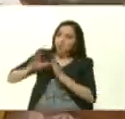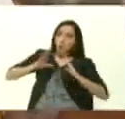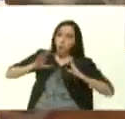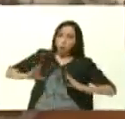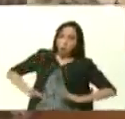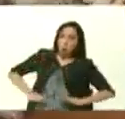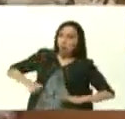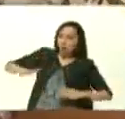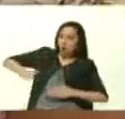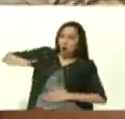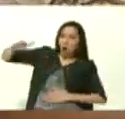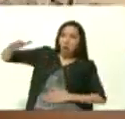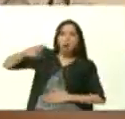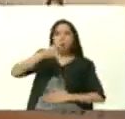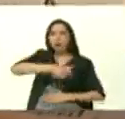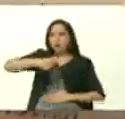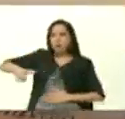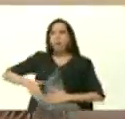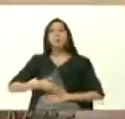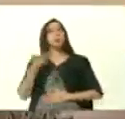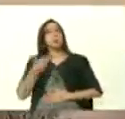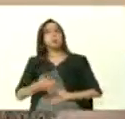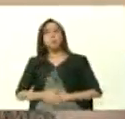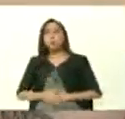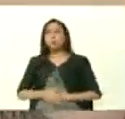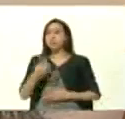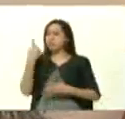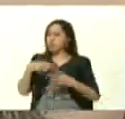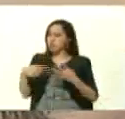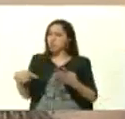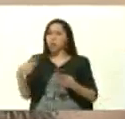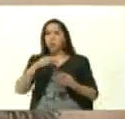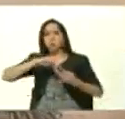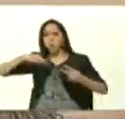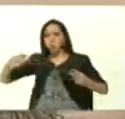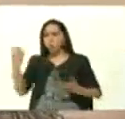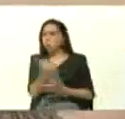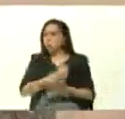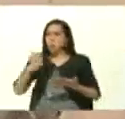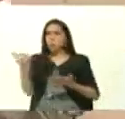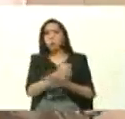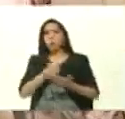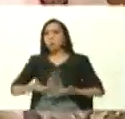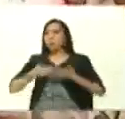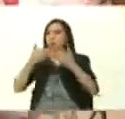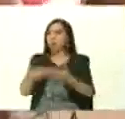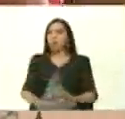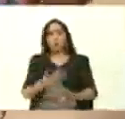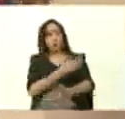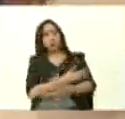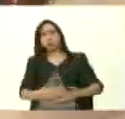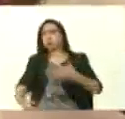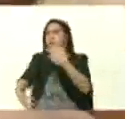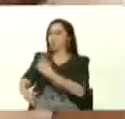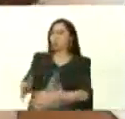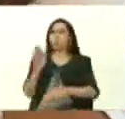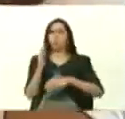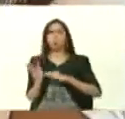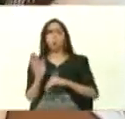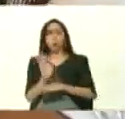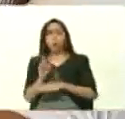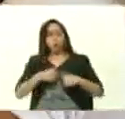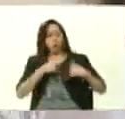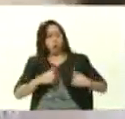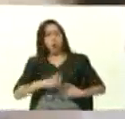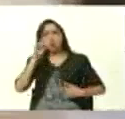otros nutrientes fundamentales como es el calcio, el fósforo, muy importante con el omega 3 para la circulación, para el cuidado del corazón, y en